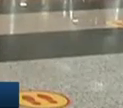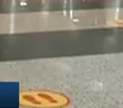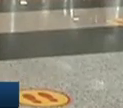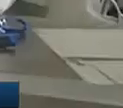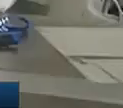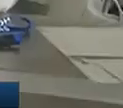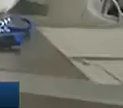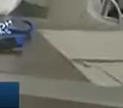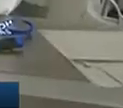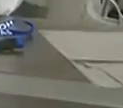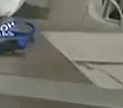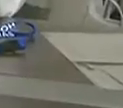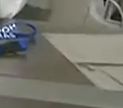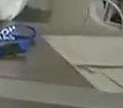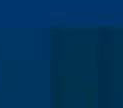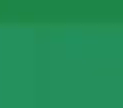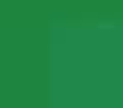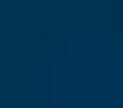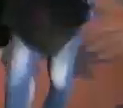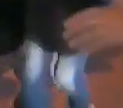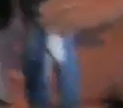Omicron de COVID-19.